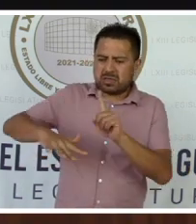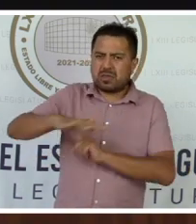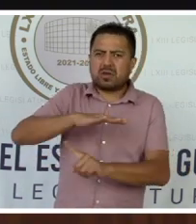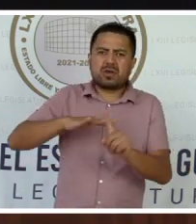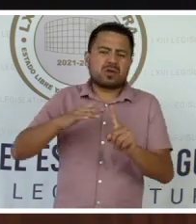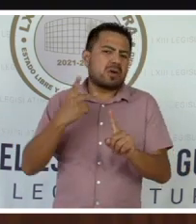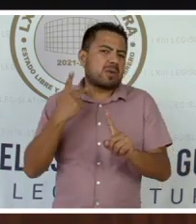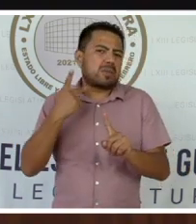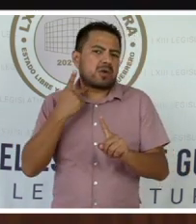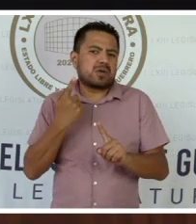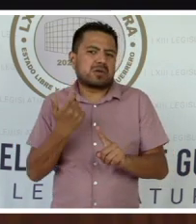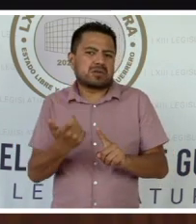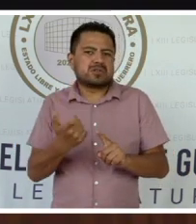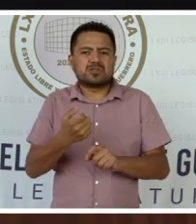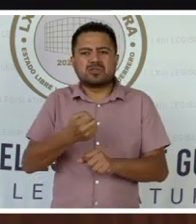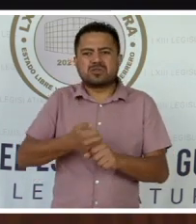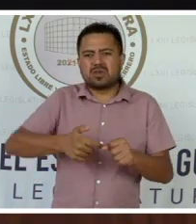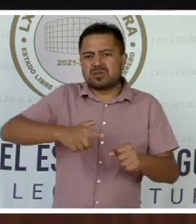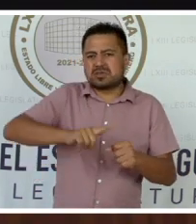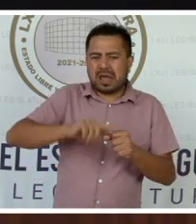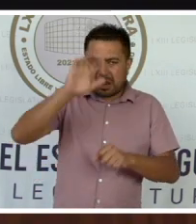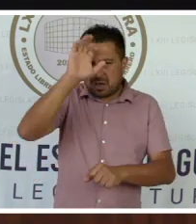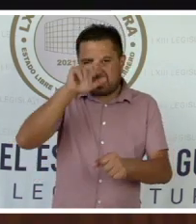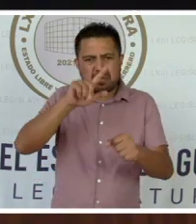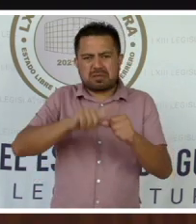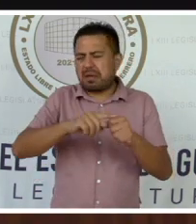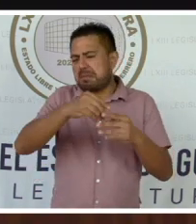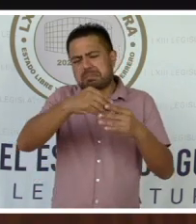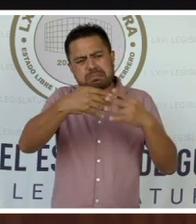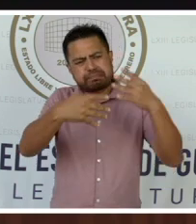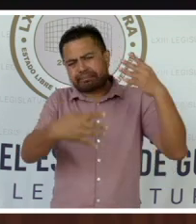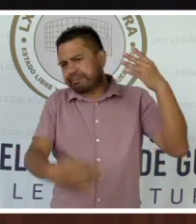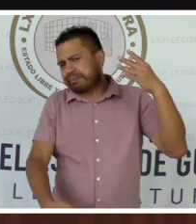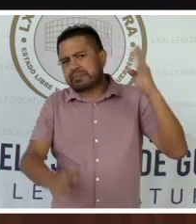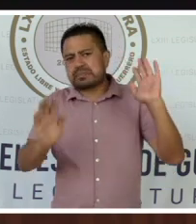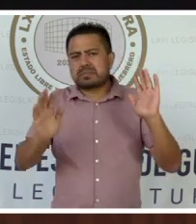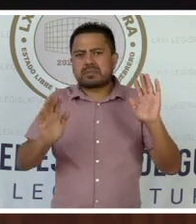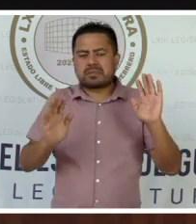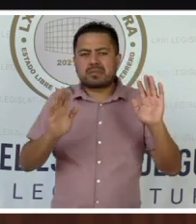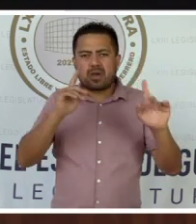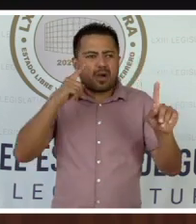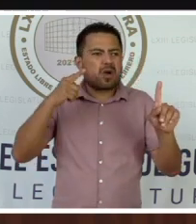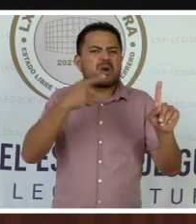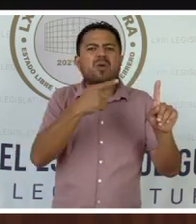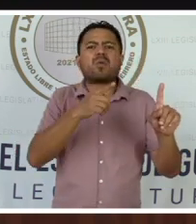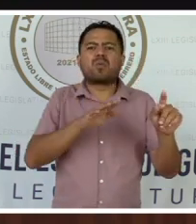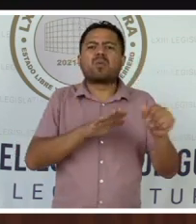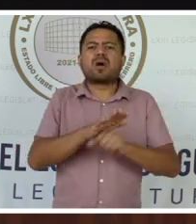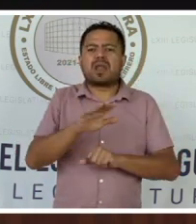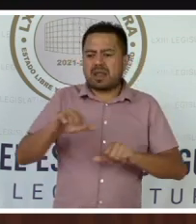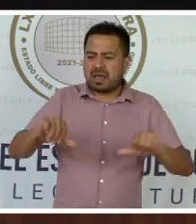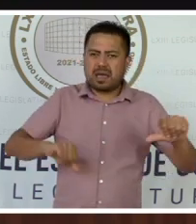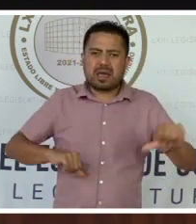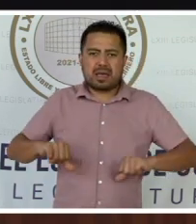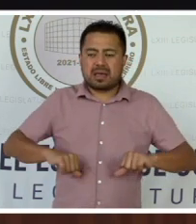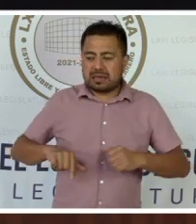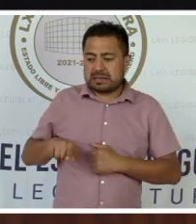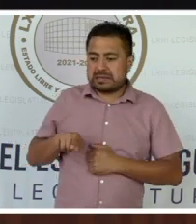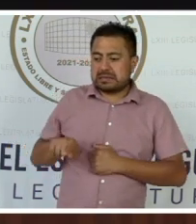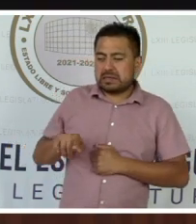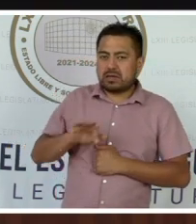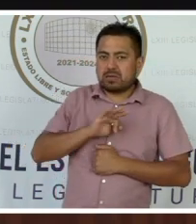económico social y cultural etcétera es con el objeto de que dicha actividad sirva